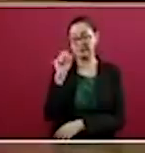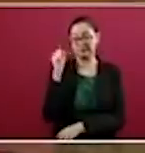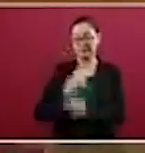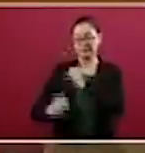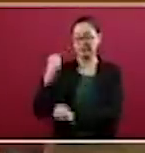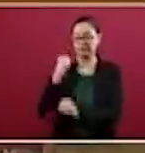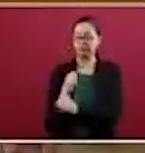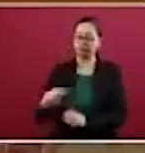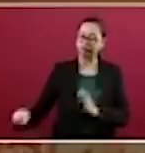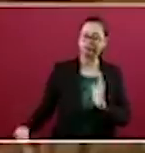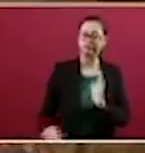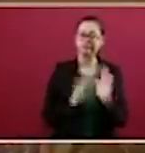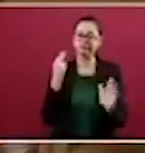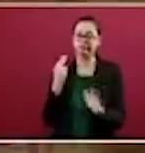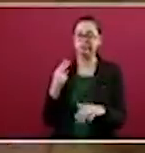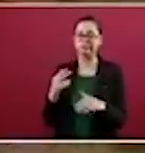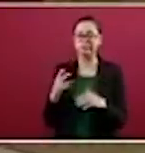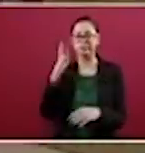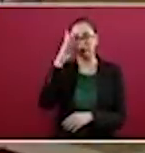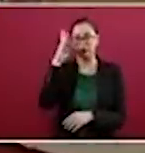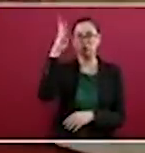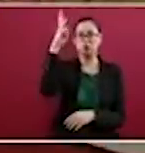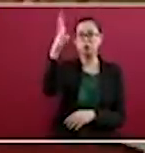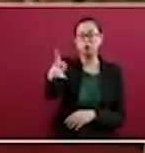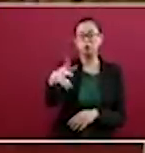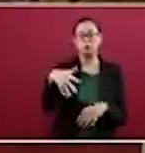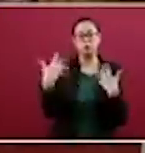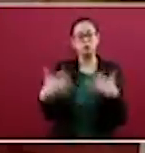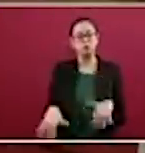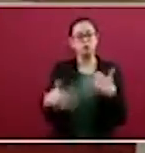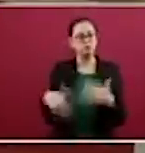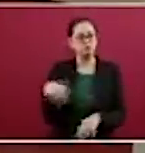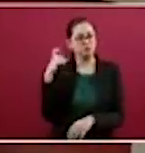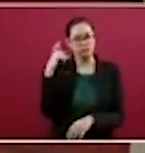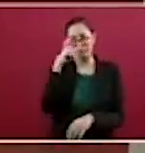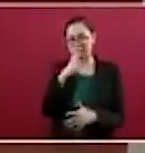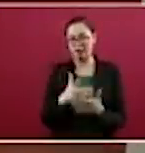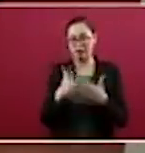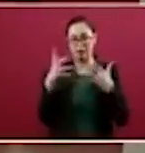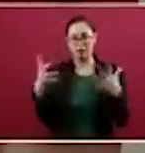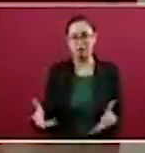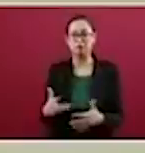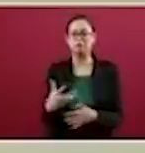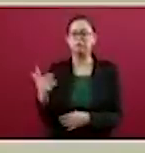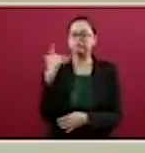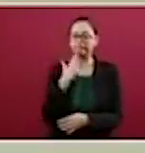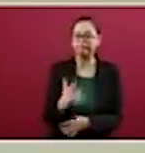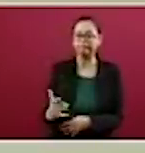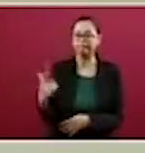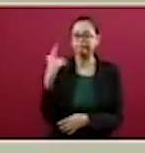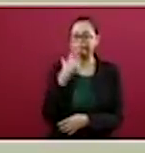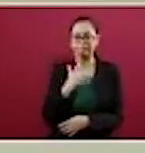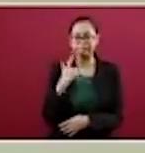6 décadas, los desafíos eran enormes. En aquella época se luchaba aún por abatir